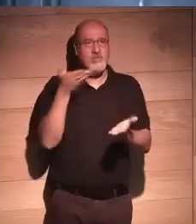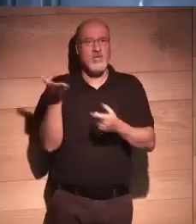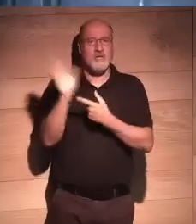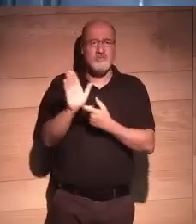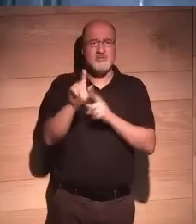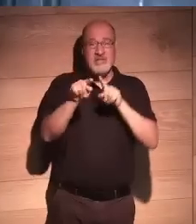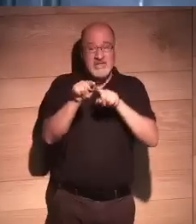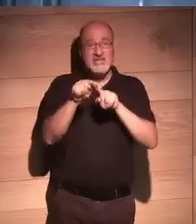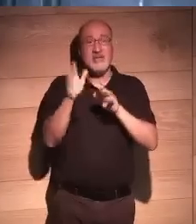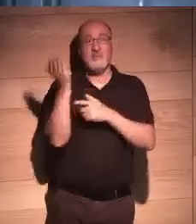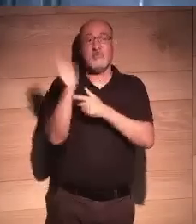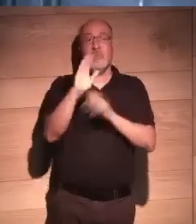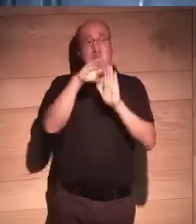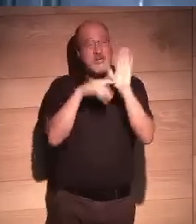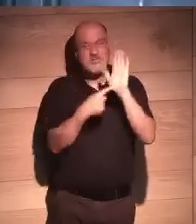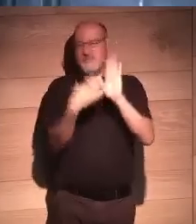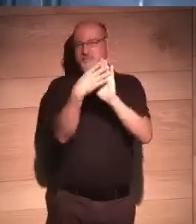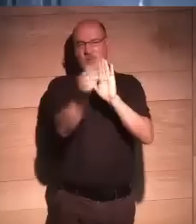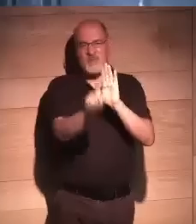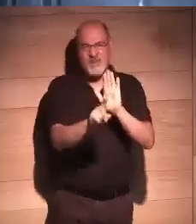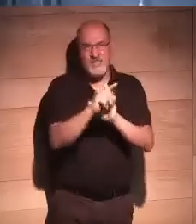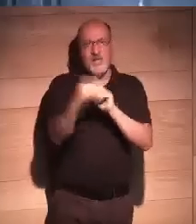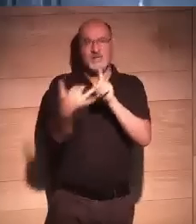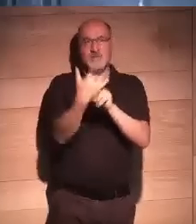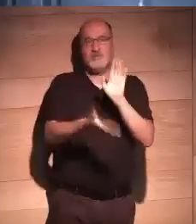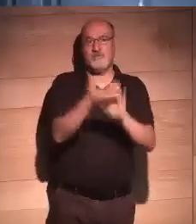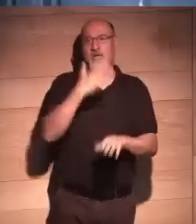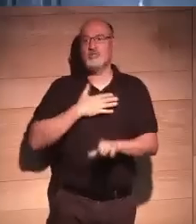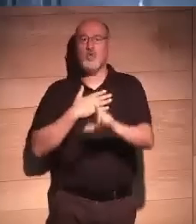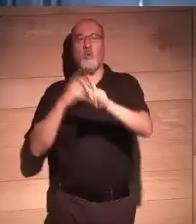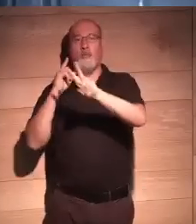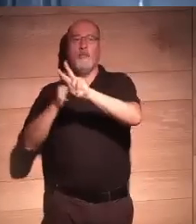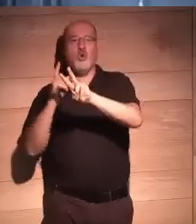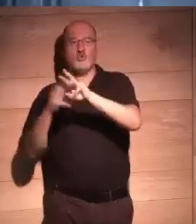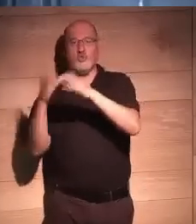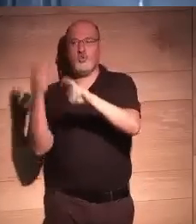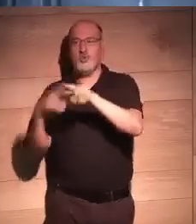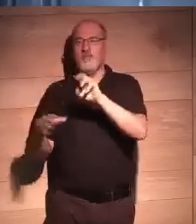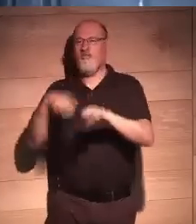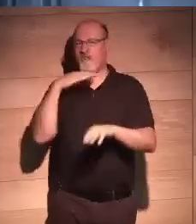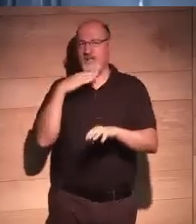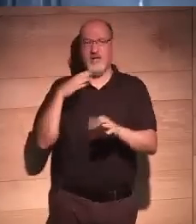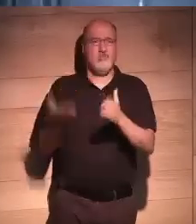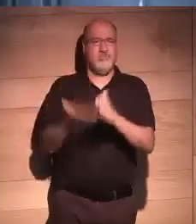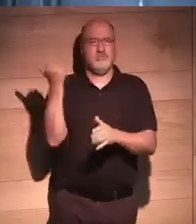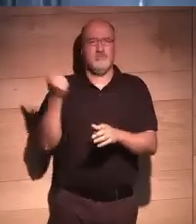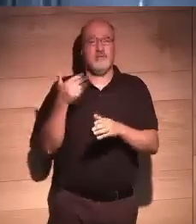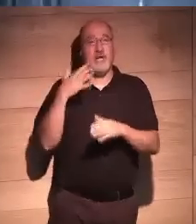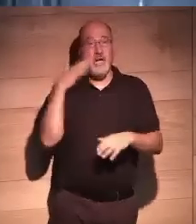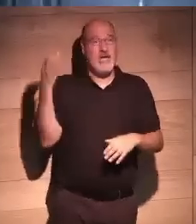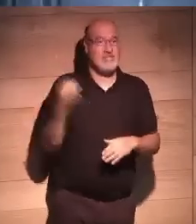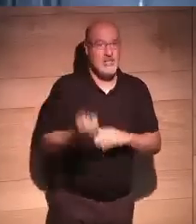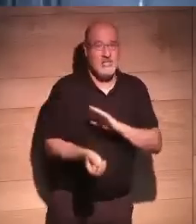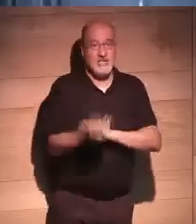va a entender el espectador, esto me va a enfadar Vox, esto no sé qué. Vamos a volver a pensar en grande, vamos a arriesgar y